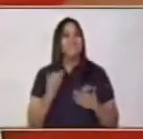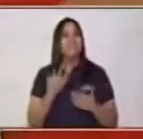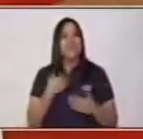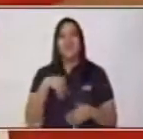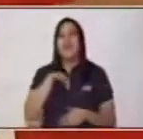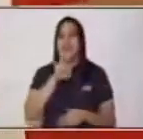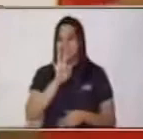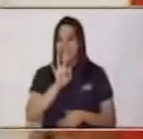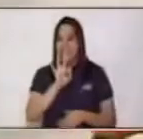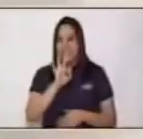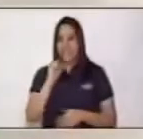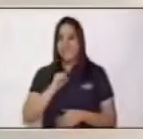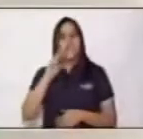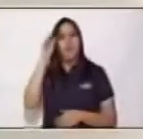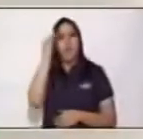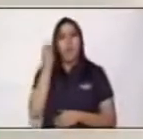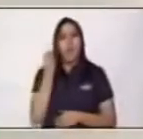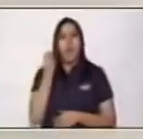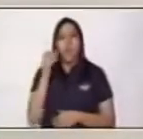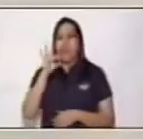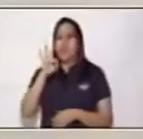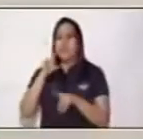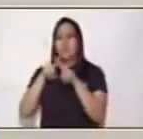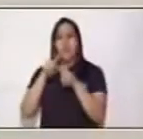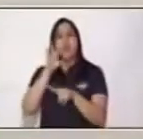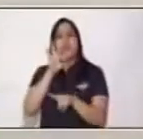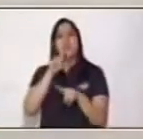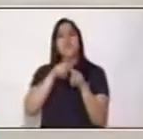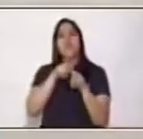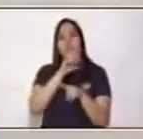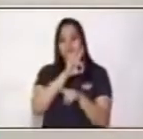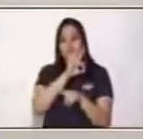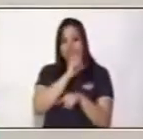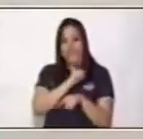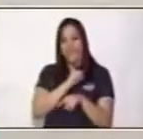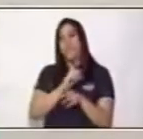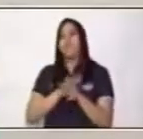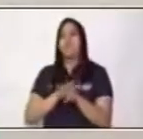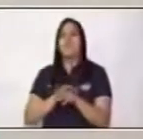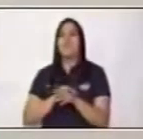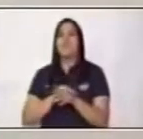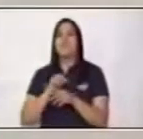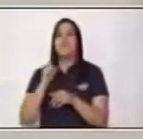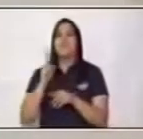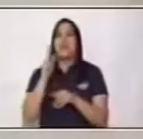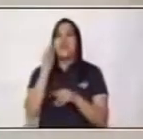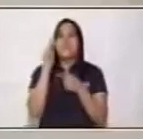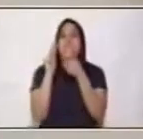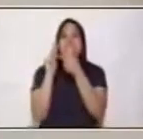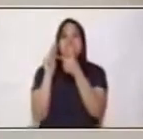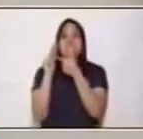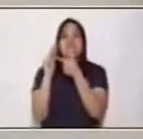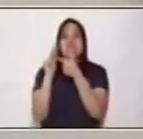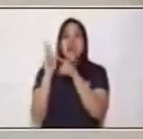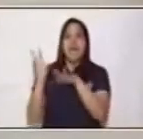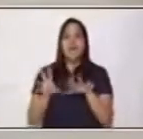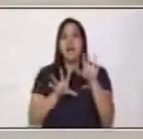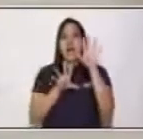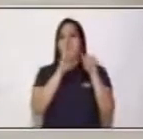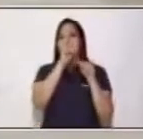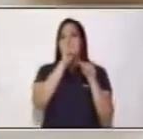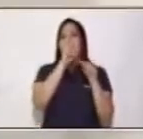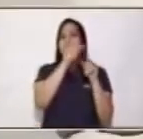3. ¿Cuál es la raíz cúbica de y a la 12? es la tercera parte de